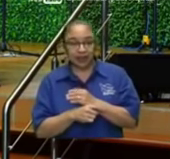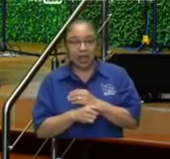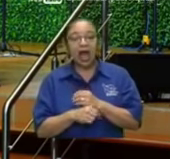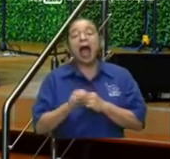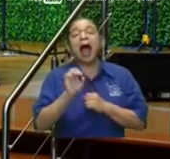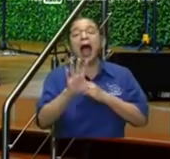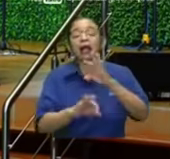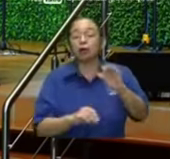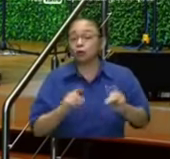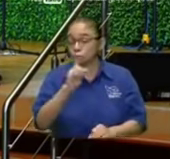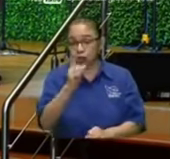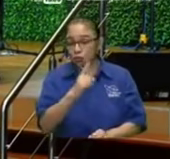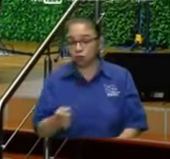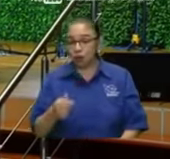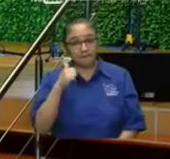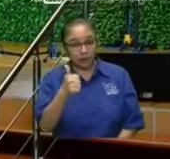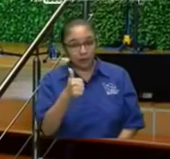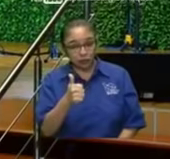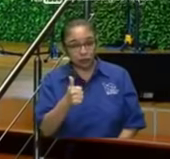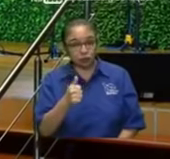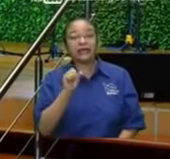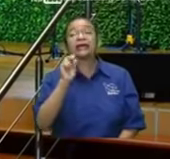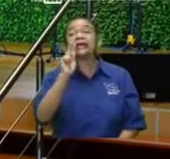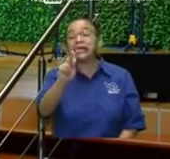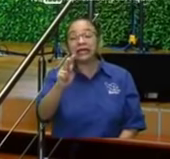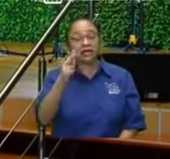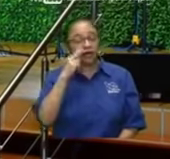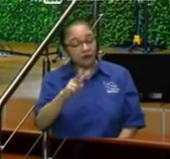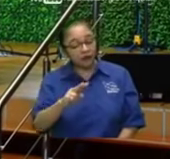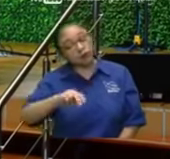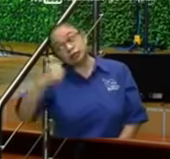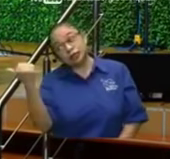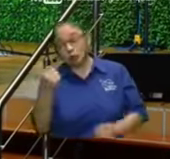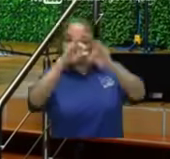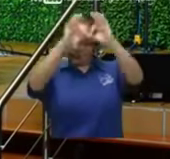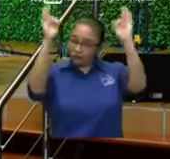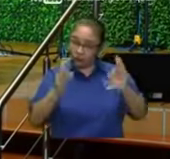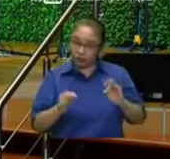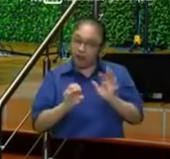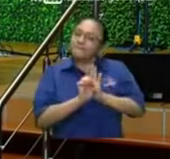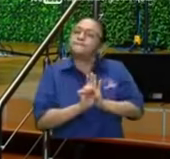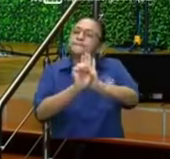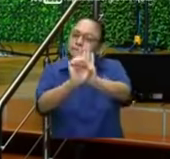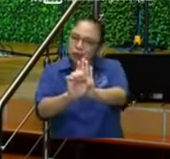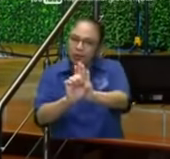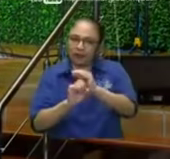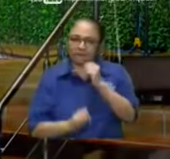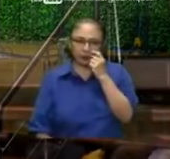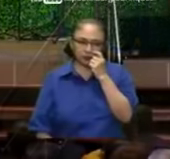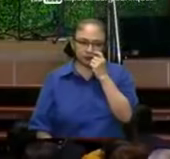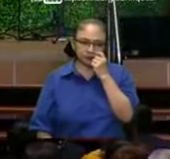los adecuados. Entonces percibimos de una forma inadecuada. Por ejemplo,